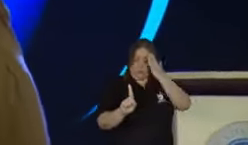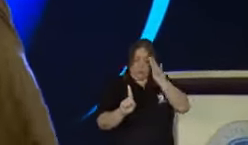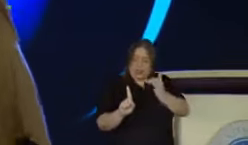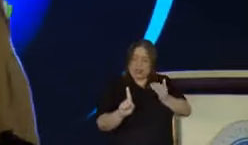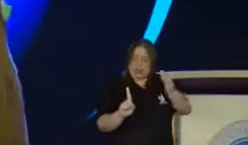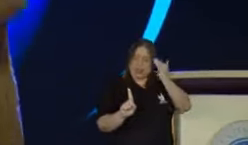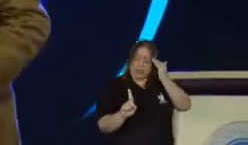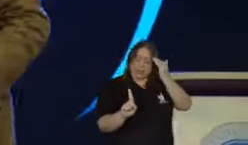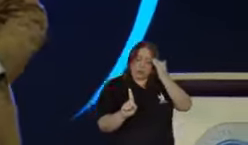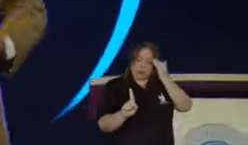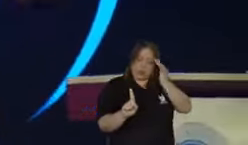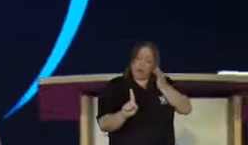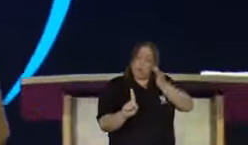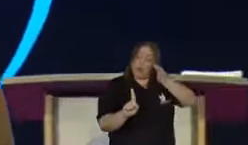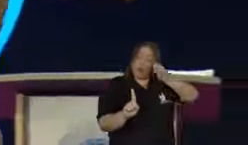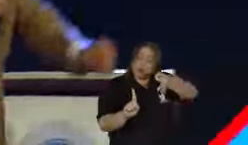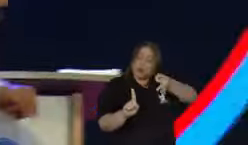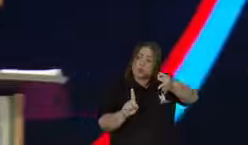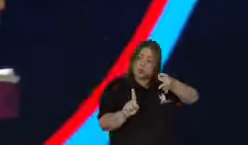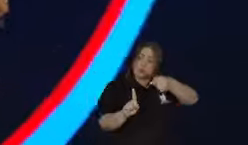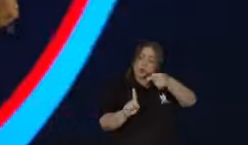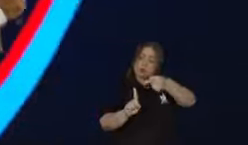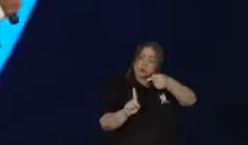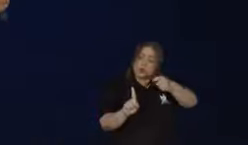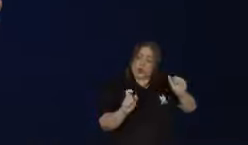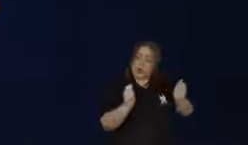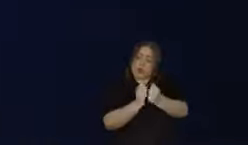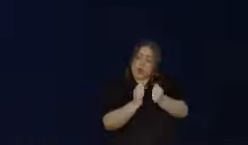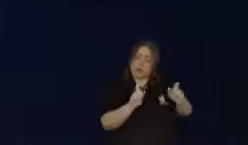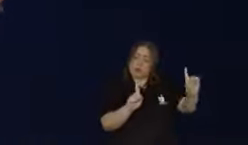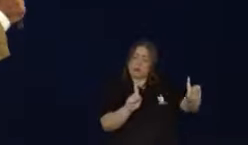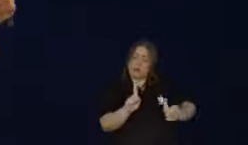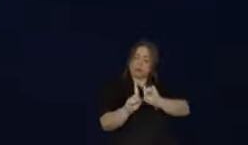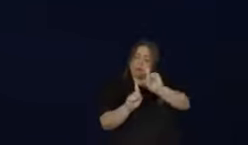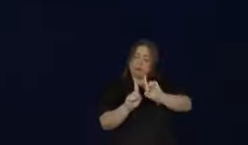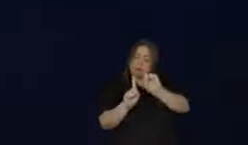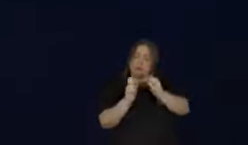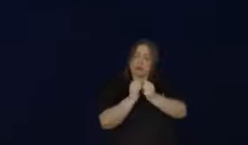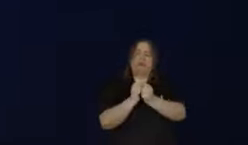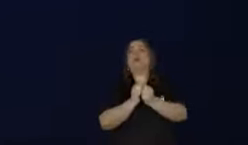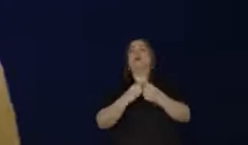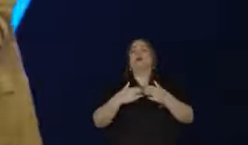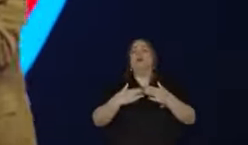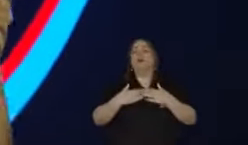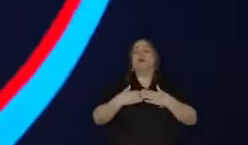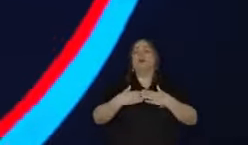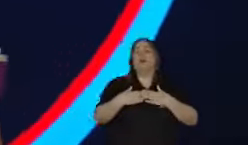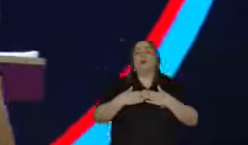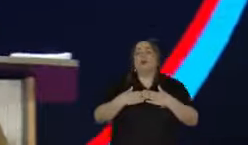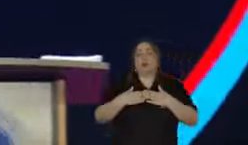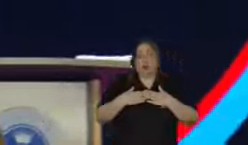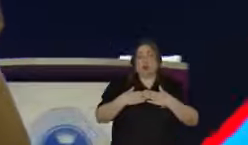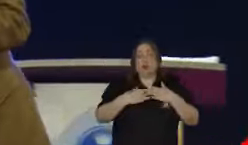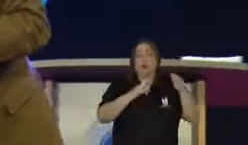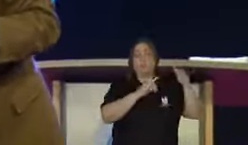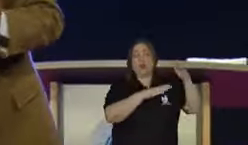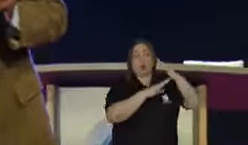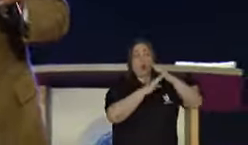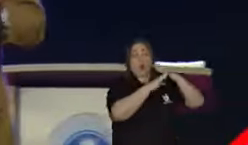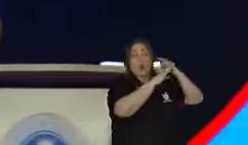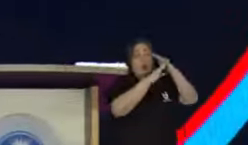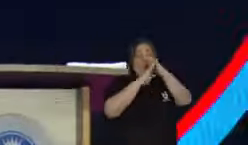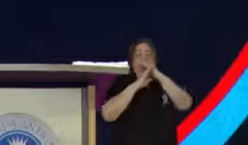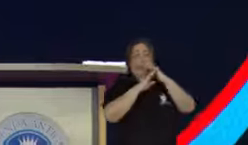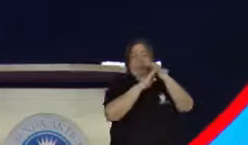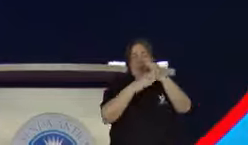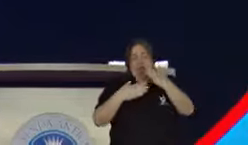estarás, futuro también, estarás conmigo. Tu vara y tu cayado, futuro, me infundirán aliento. Wow,